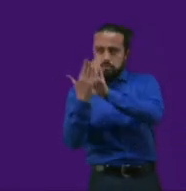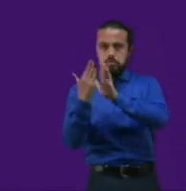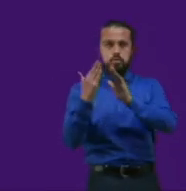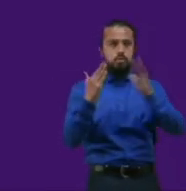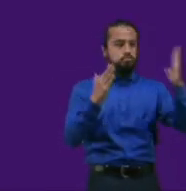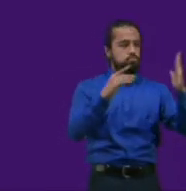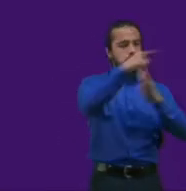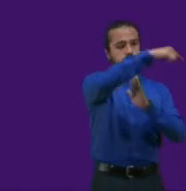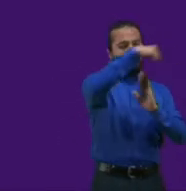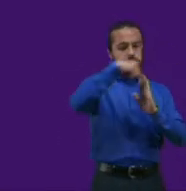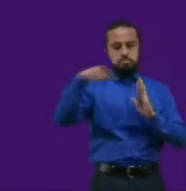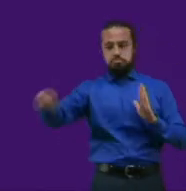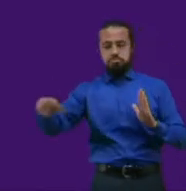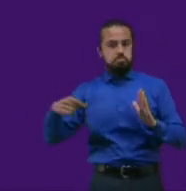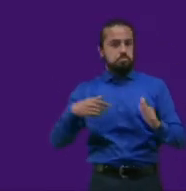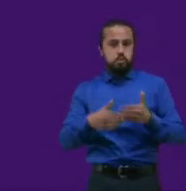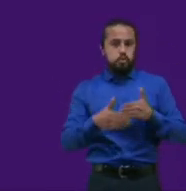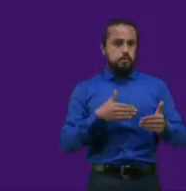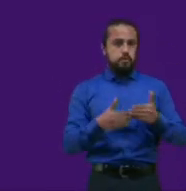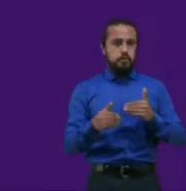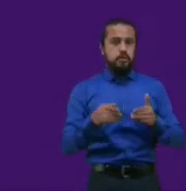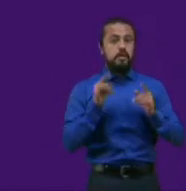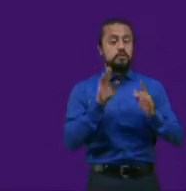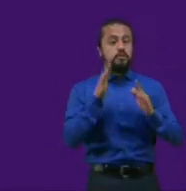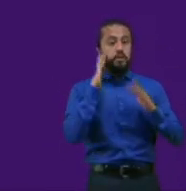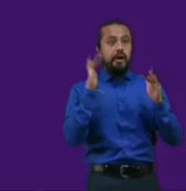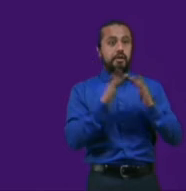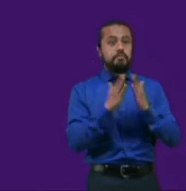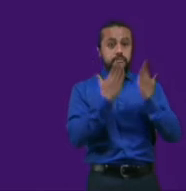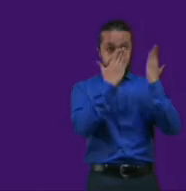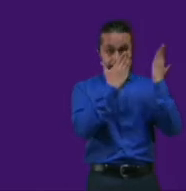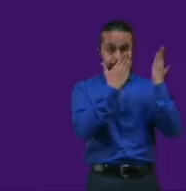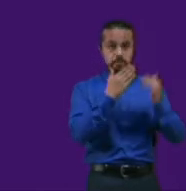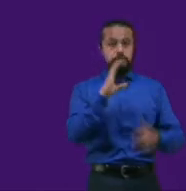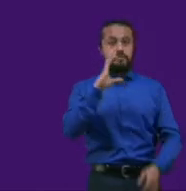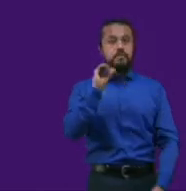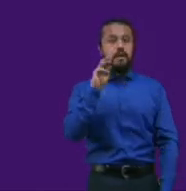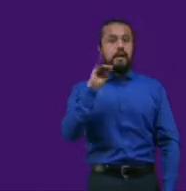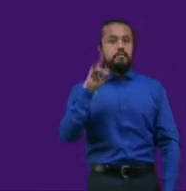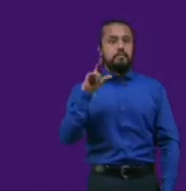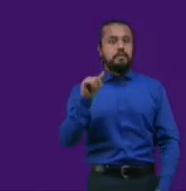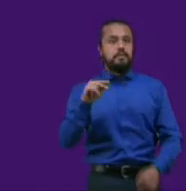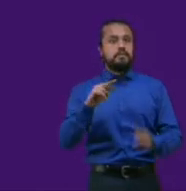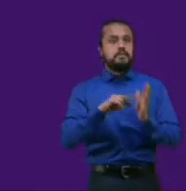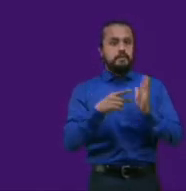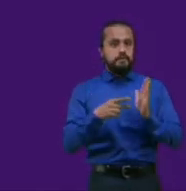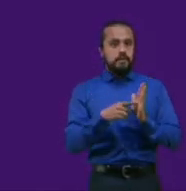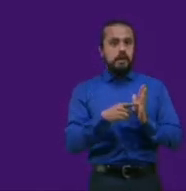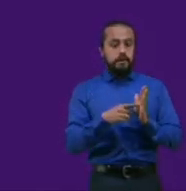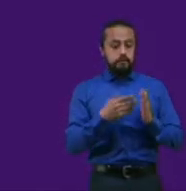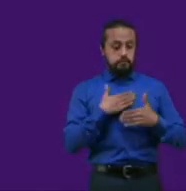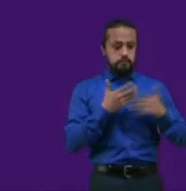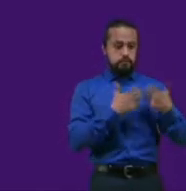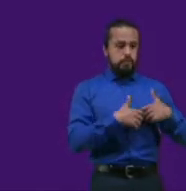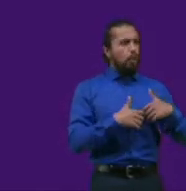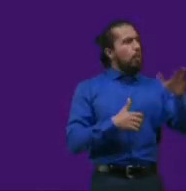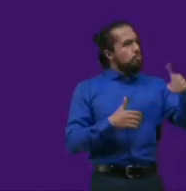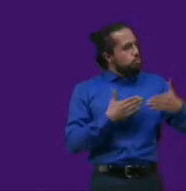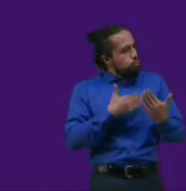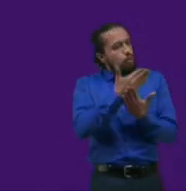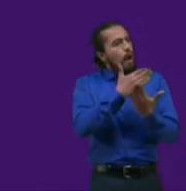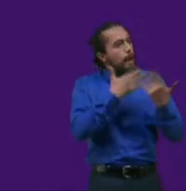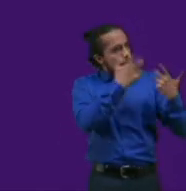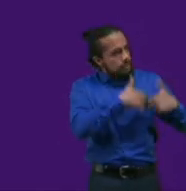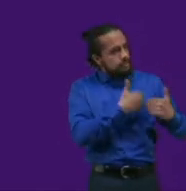tipo. Entonces, mucho del éxito de Camila es porque esos clientes pues le cuentan a los amigos. ¿Y por qué le cuentan? Pues porque